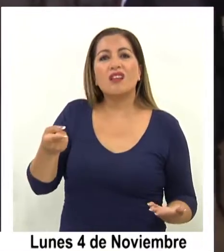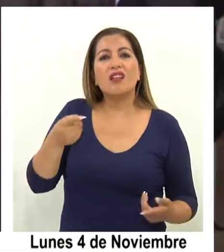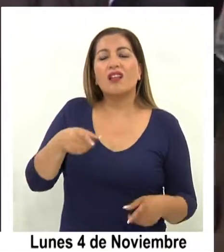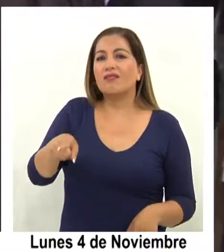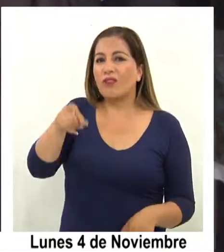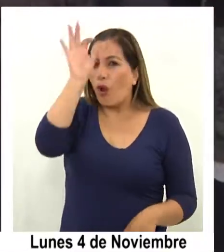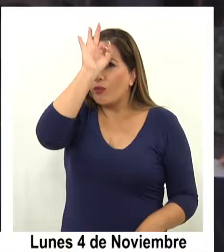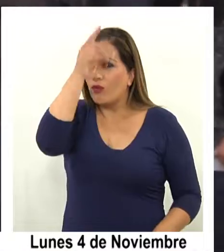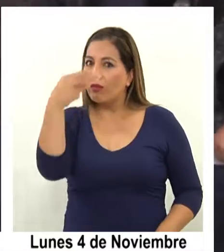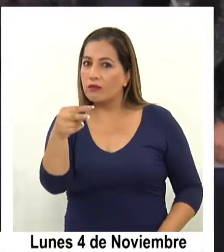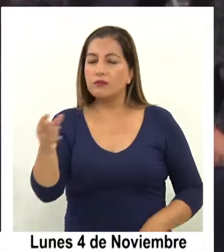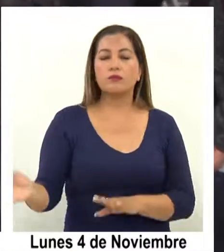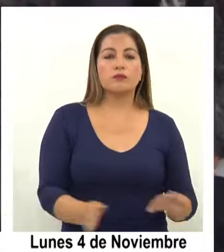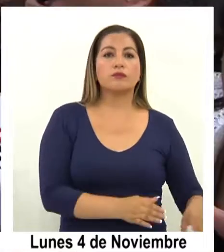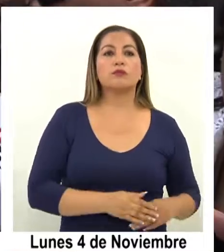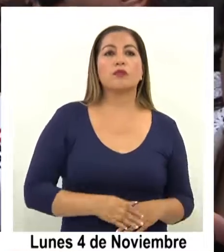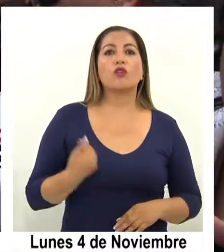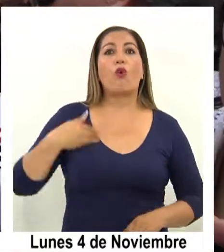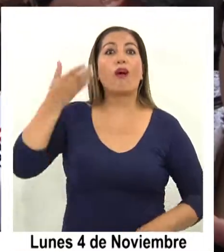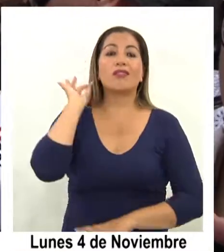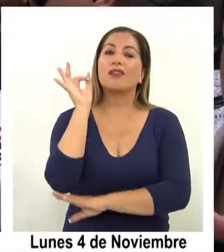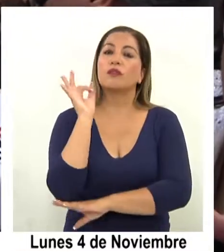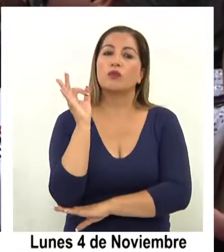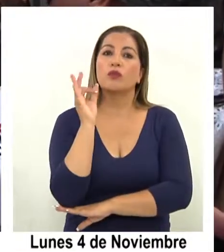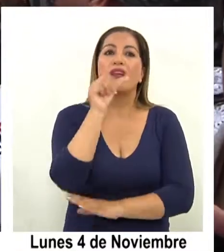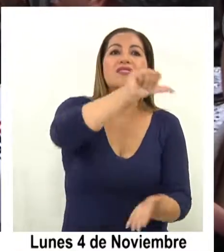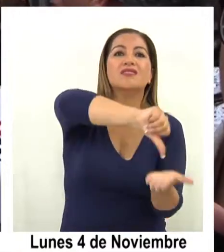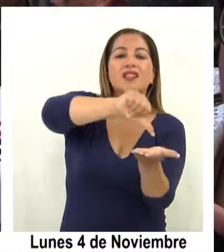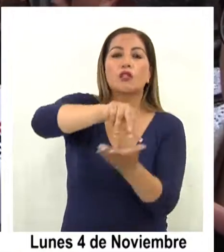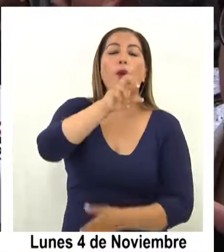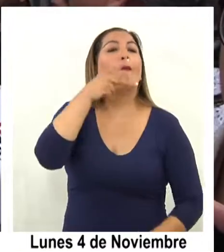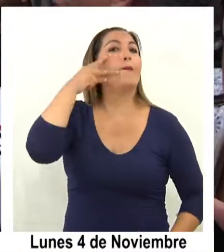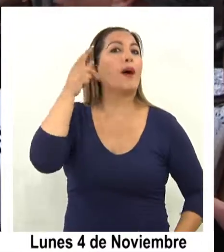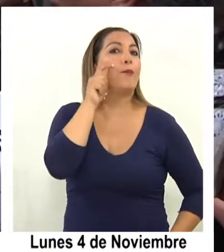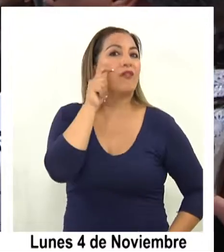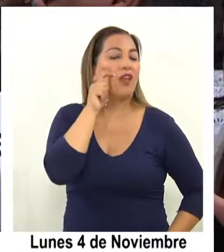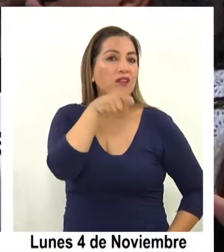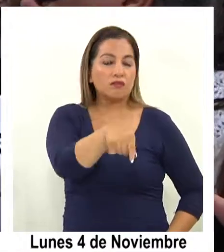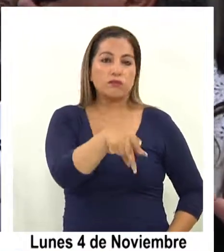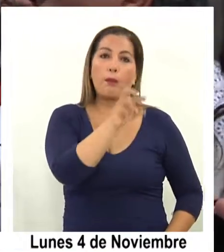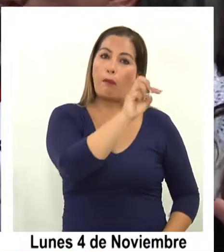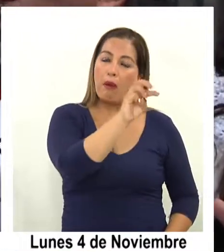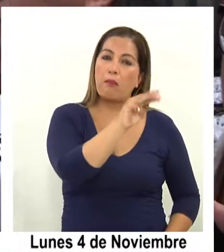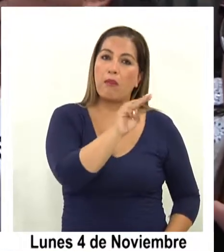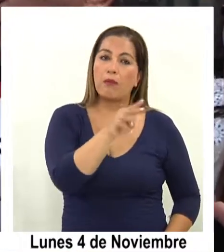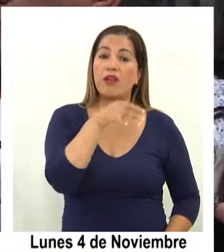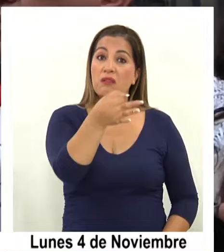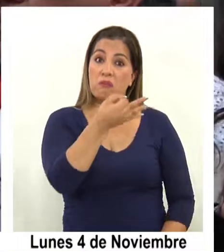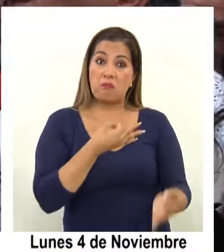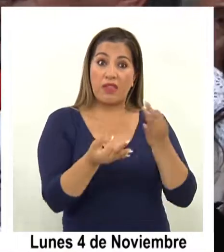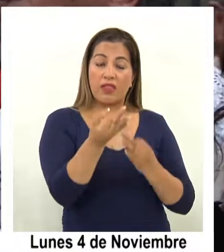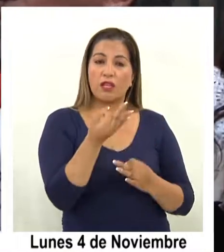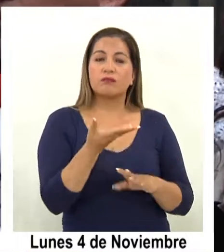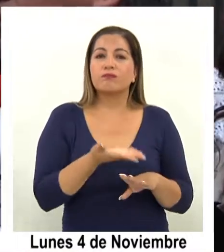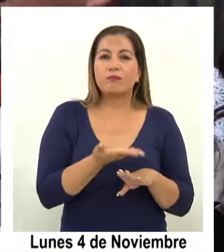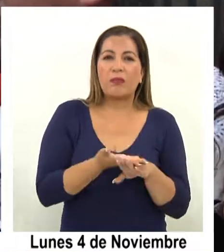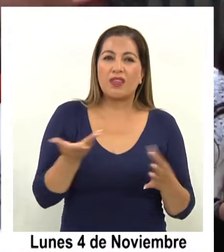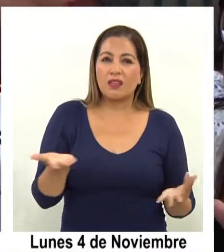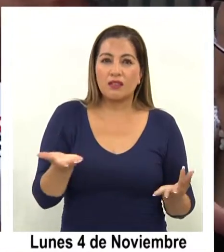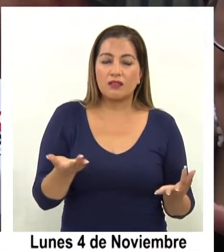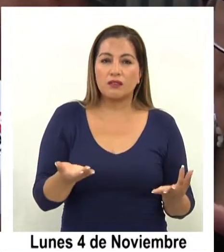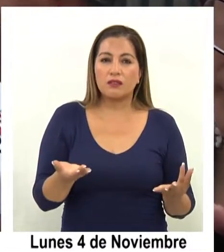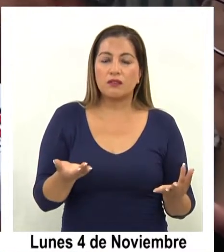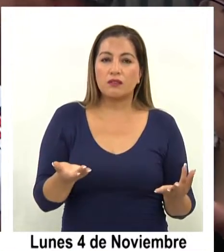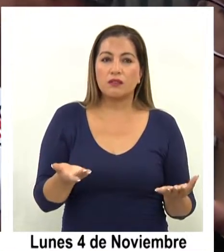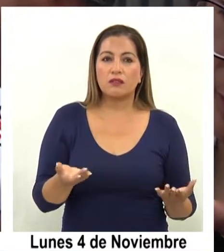expectativas. Yo me reuní con todos los centros de padres apoderados y ellos estaban en la condición y el petitorio de ellos, ya